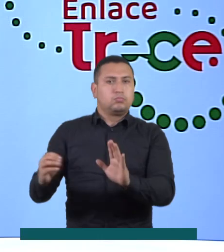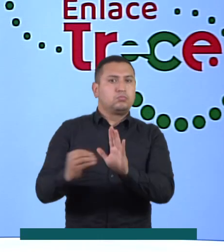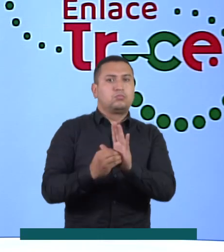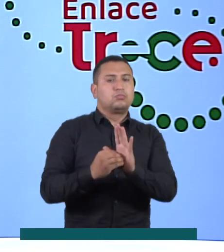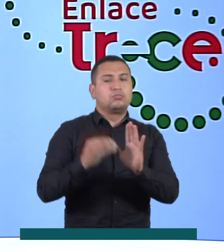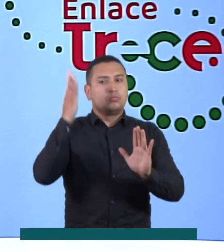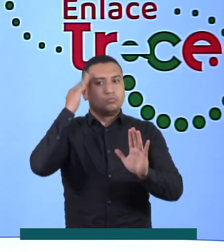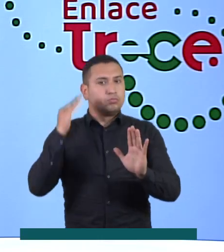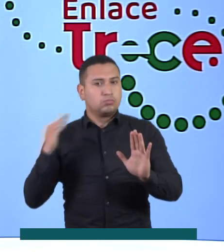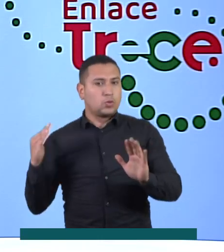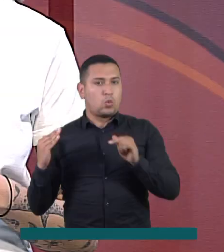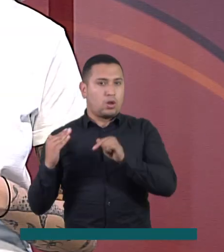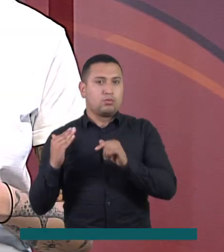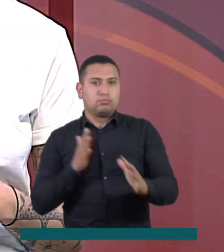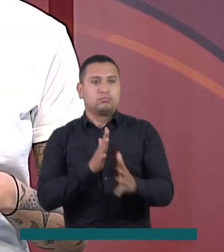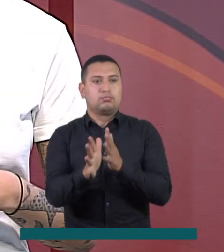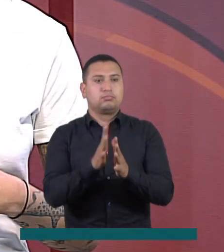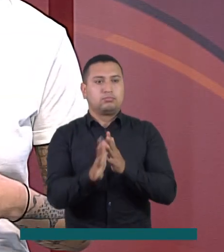Paula Uyuela.